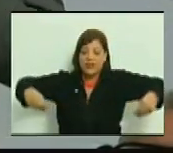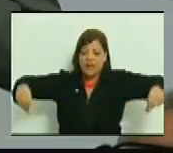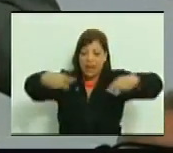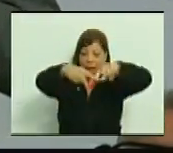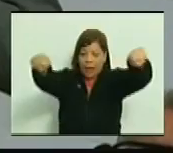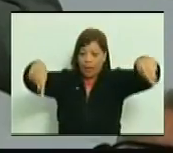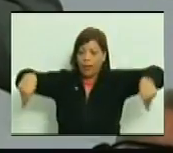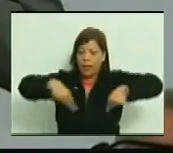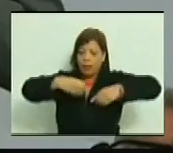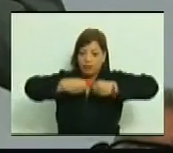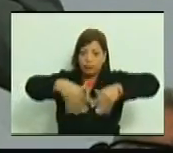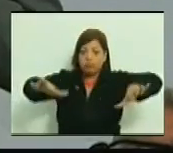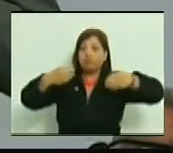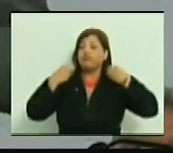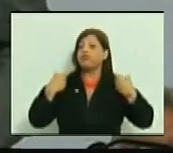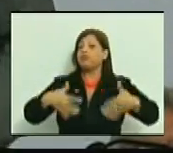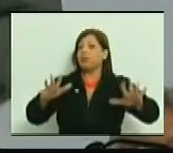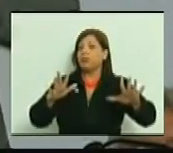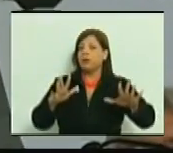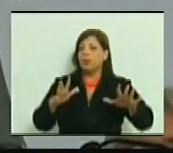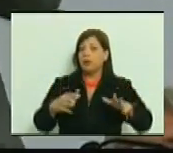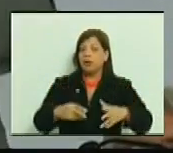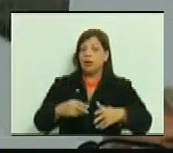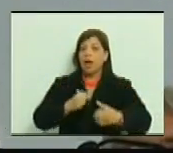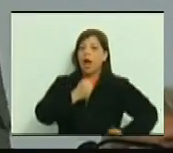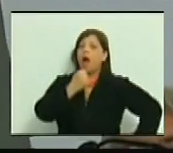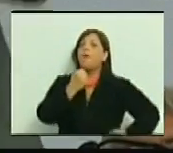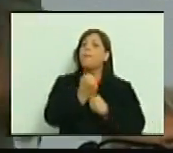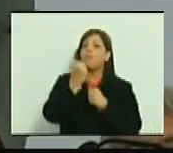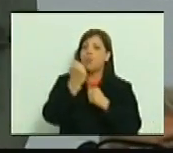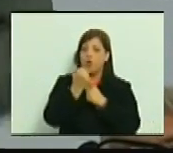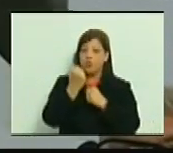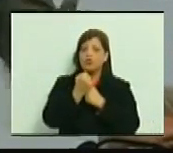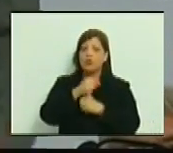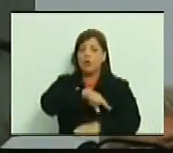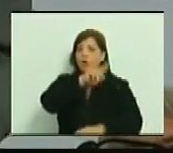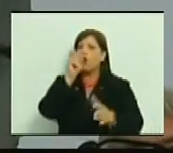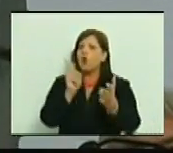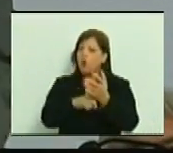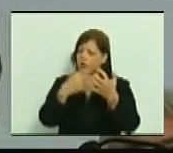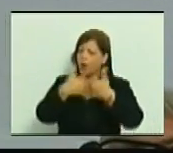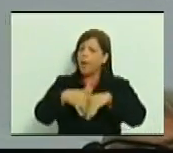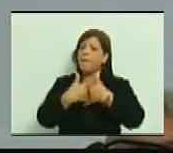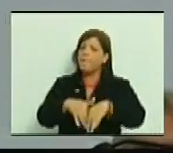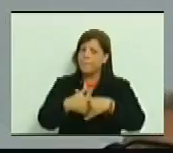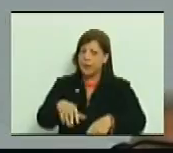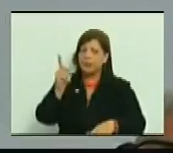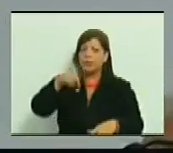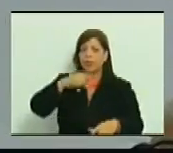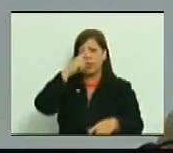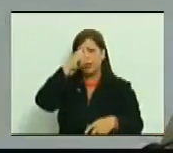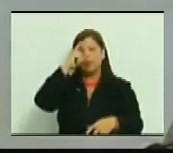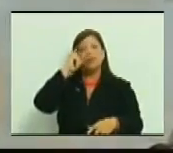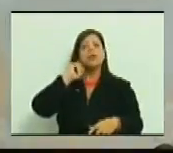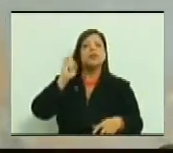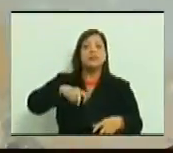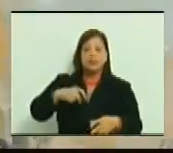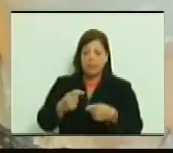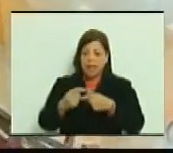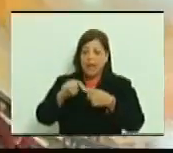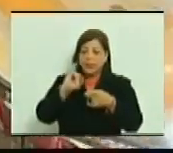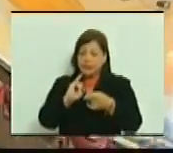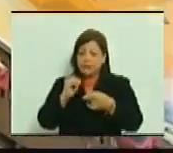fruto. Ellos tienen que recibir el apoyo de todas las otras empresas que están allí que necesitan